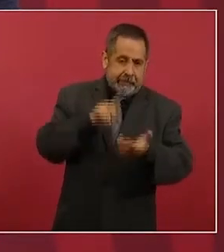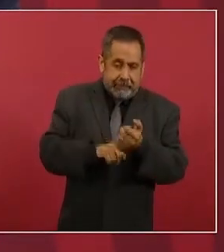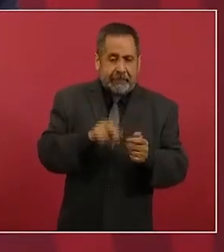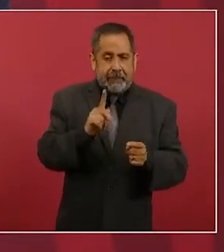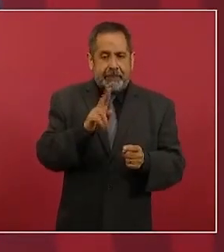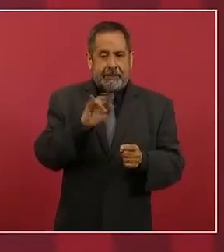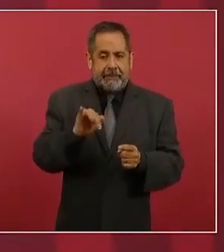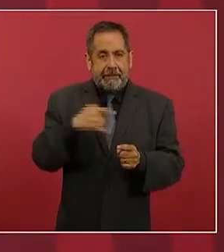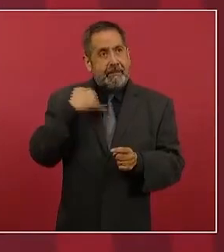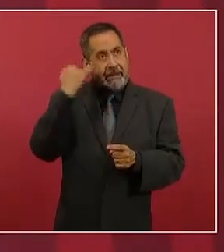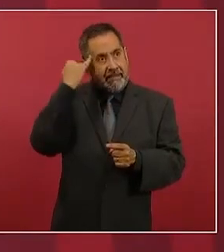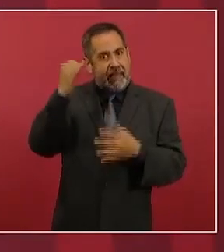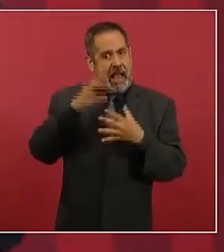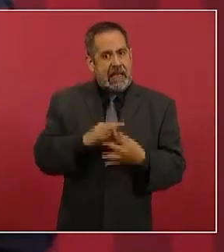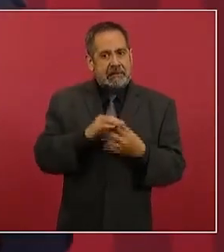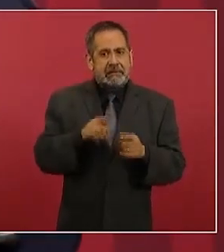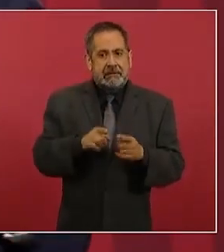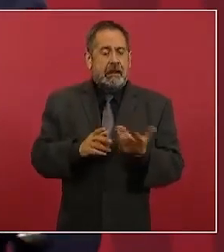Entonces,